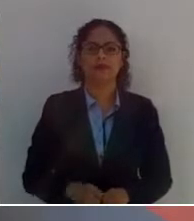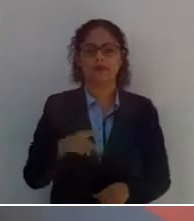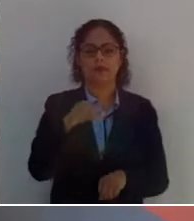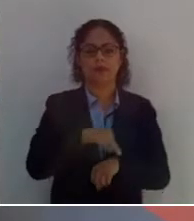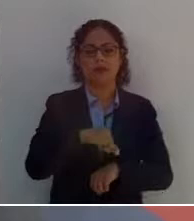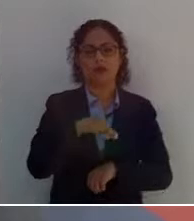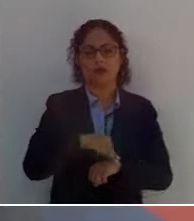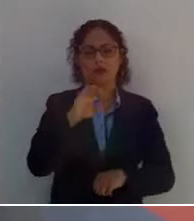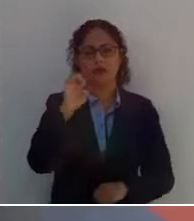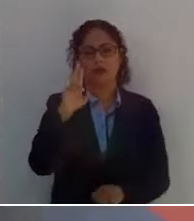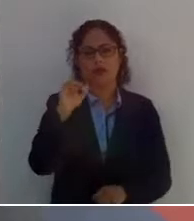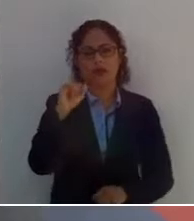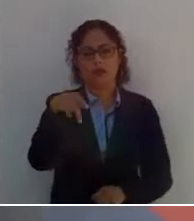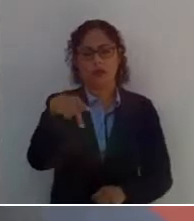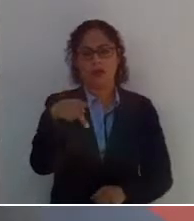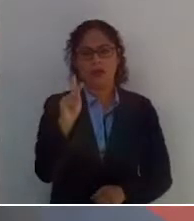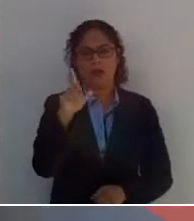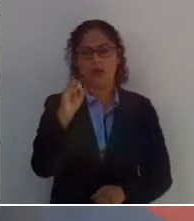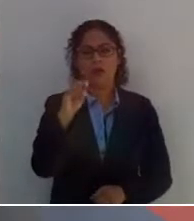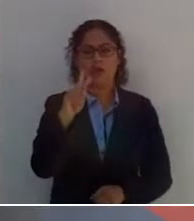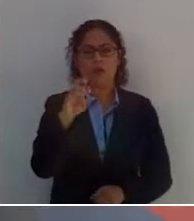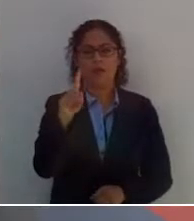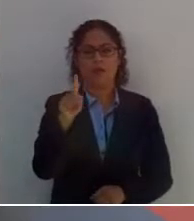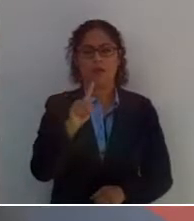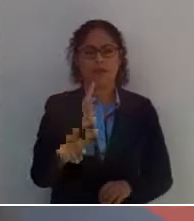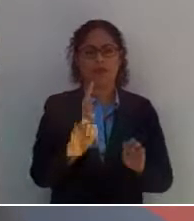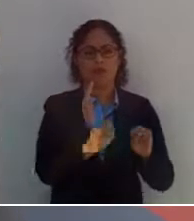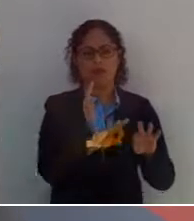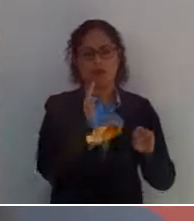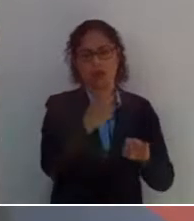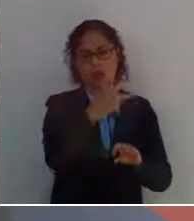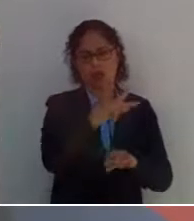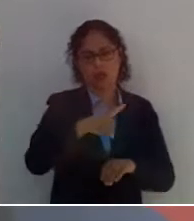Doctor Eric López Barriga, jefe de la Oficina del Gobernador.